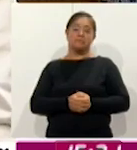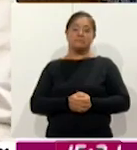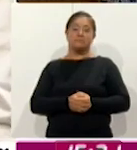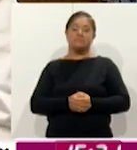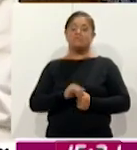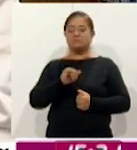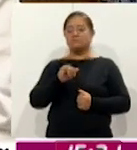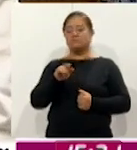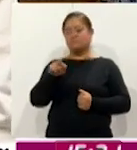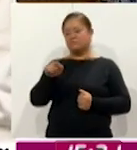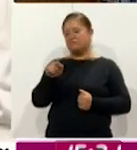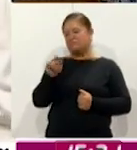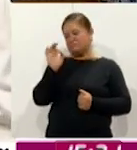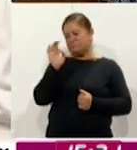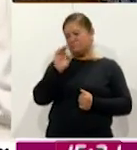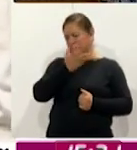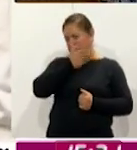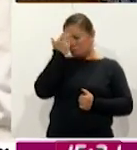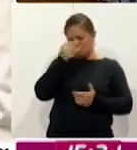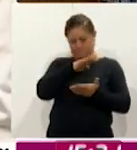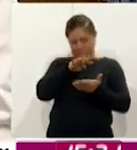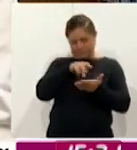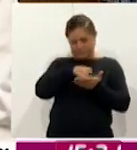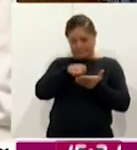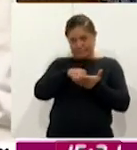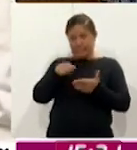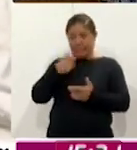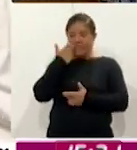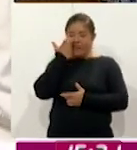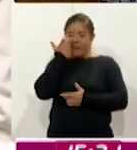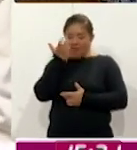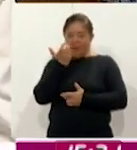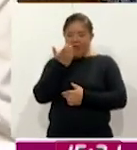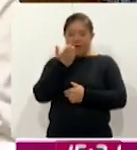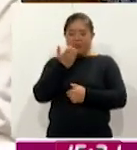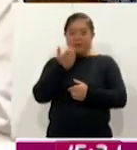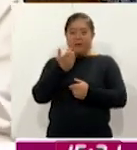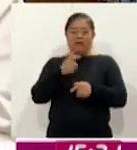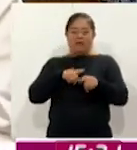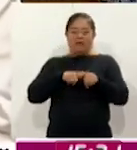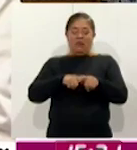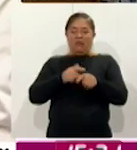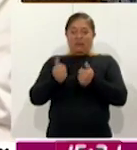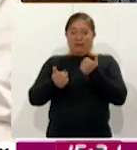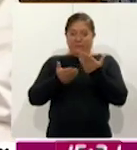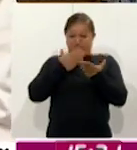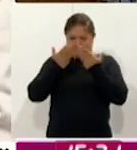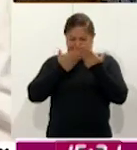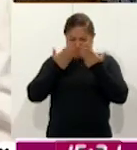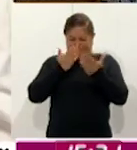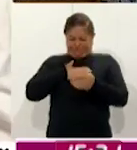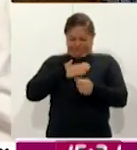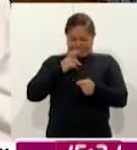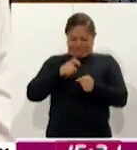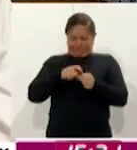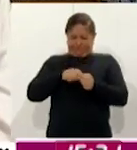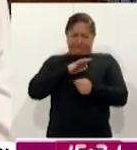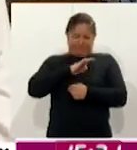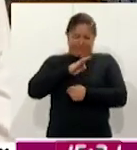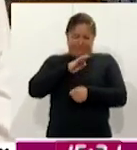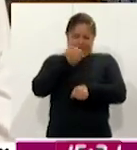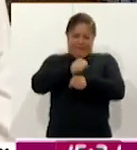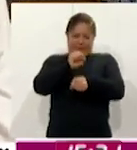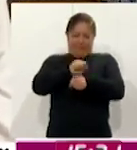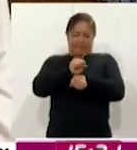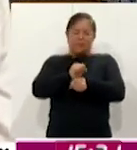a lo mejor también no hayan terminado su secundaria y quieran seguir estudiando con nosotros, se puedan incorporar a estudiar la educación